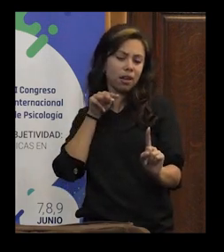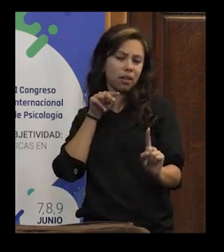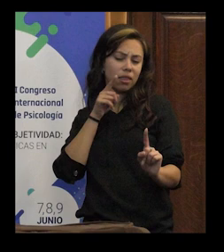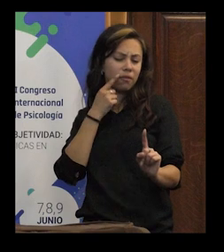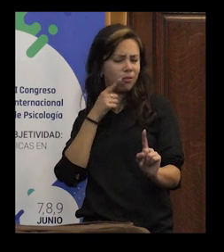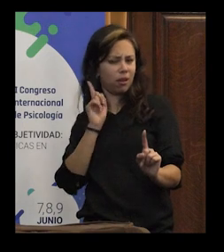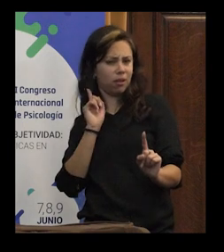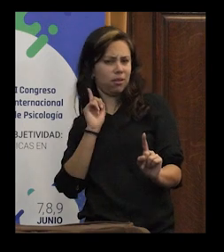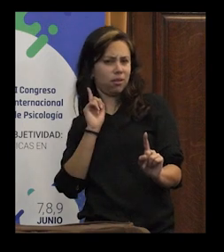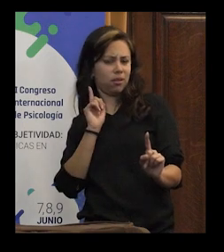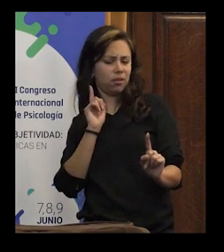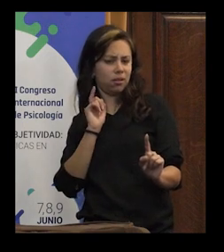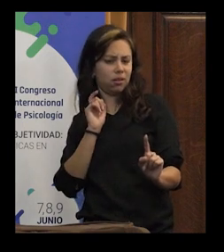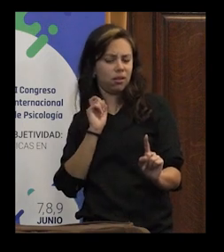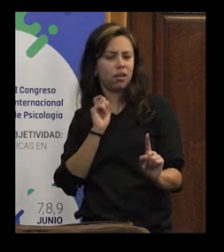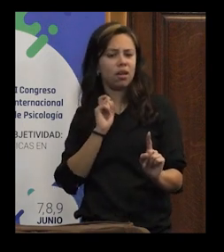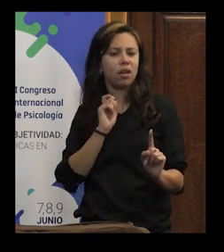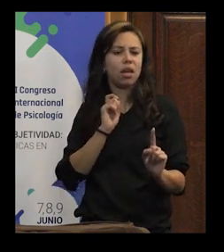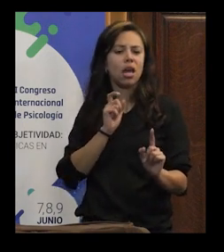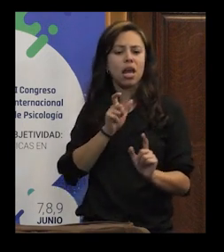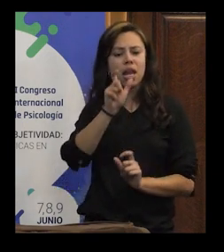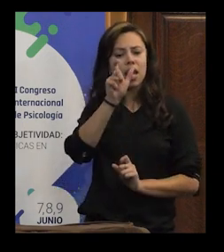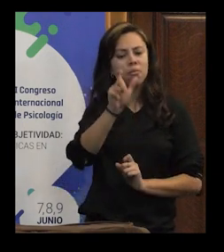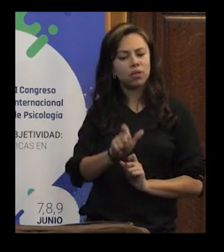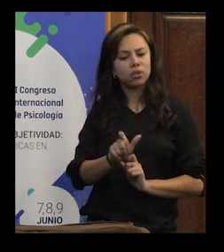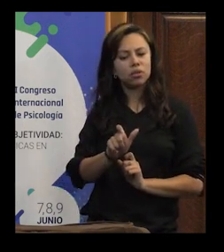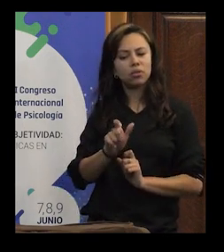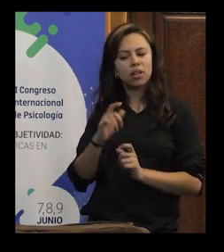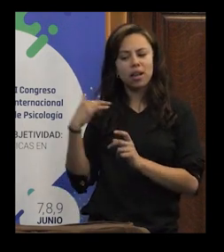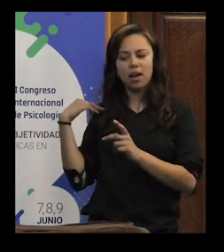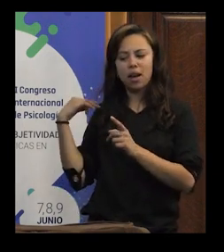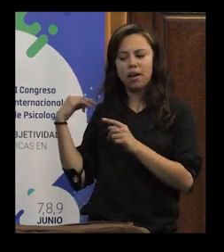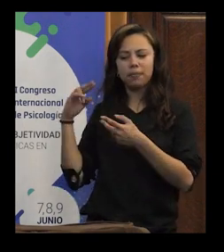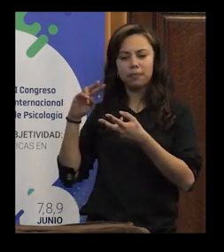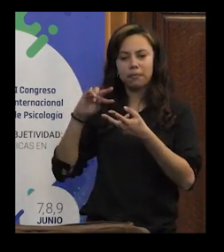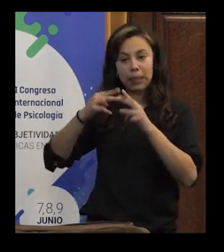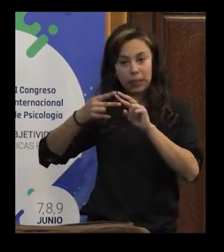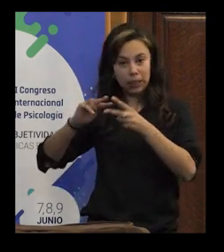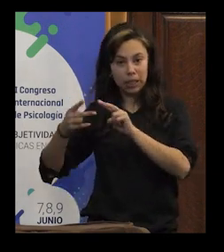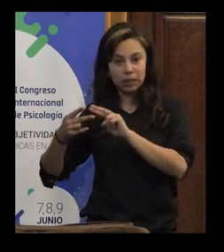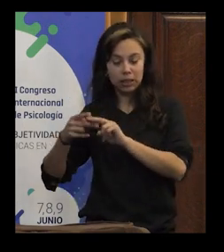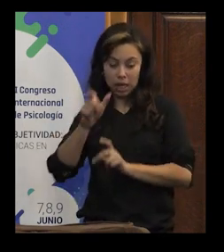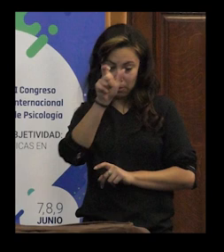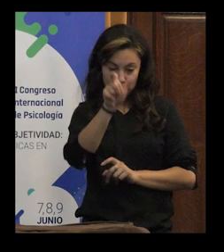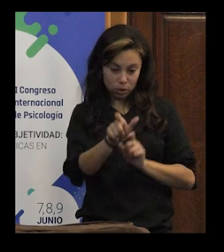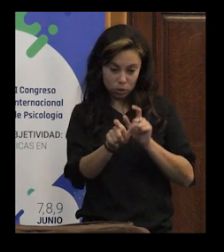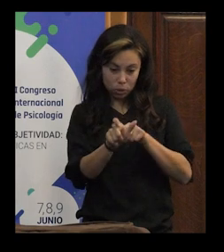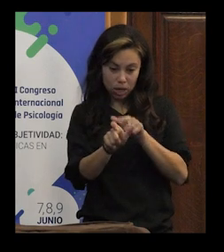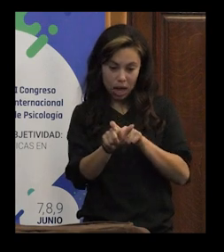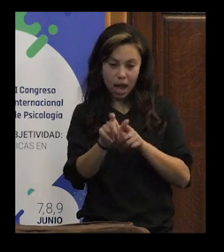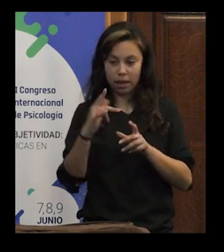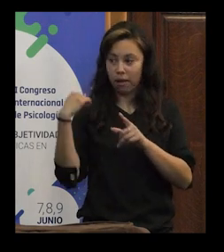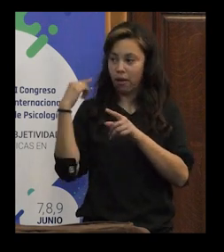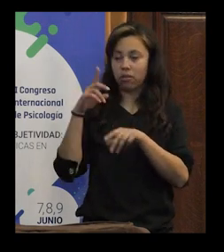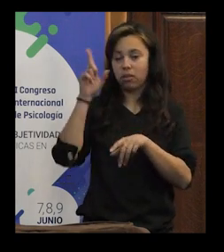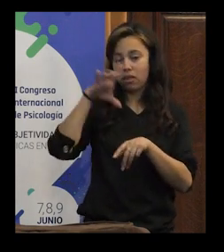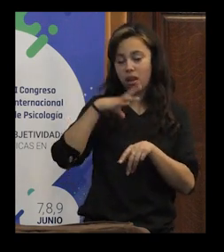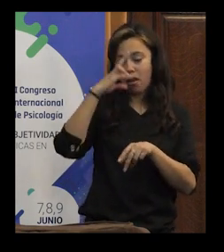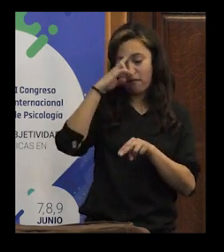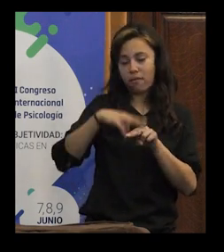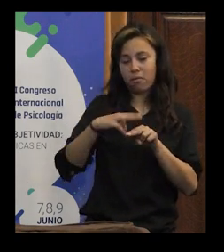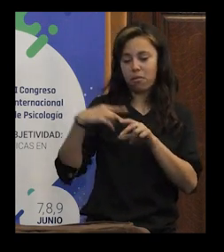biomédica, el sujeto genético responsable se convierte en un